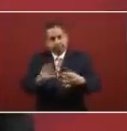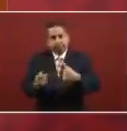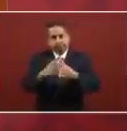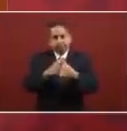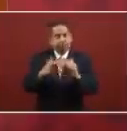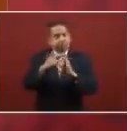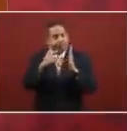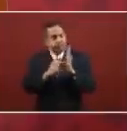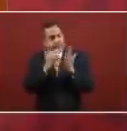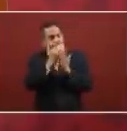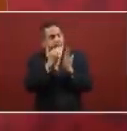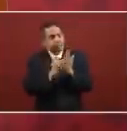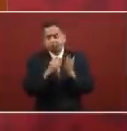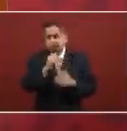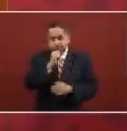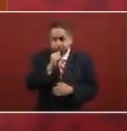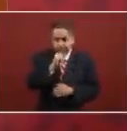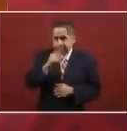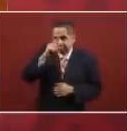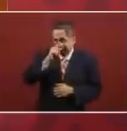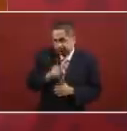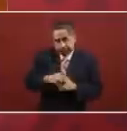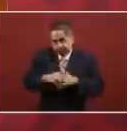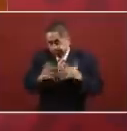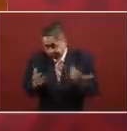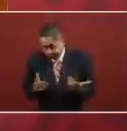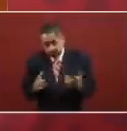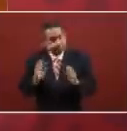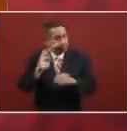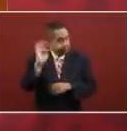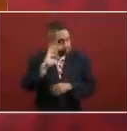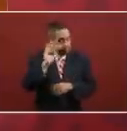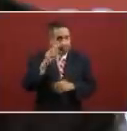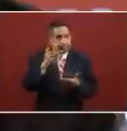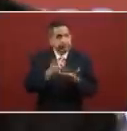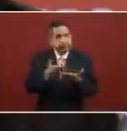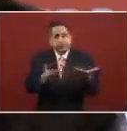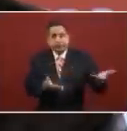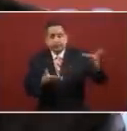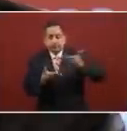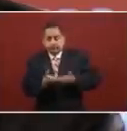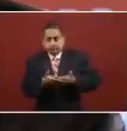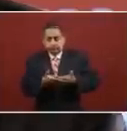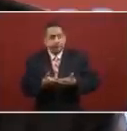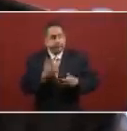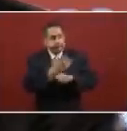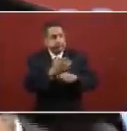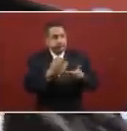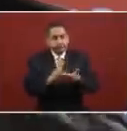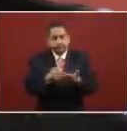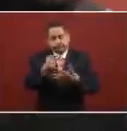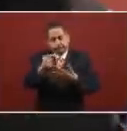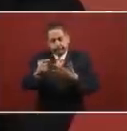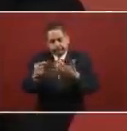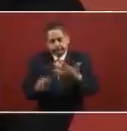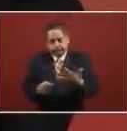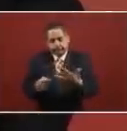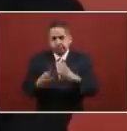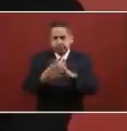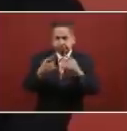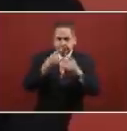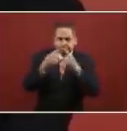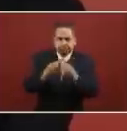medidas que tomamos no funcionaron y lo que nos están proponiendo los americanos es esto y tenemos y esta es la discusión